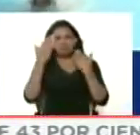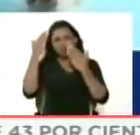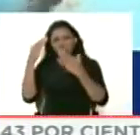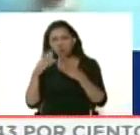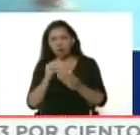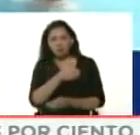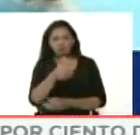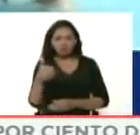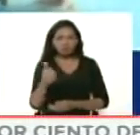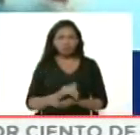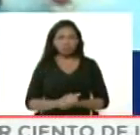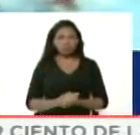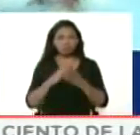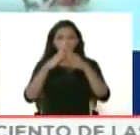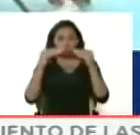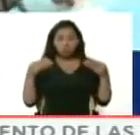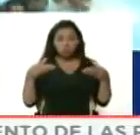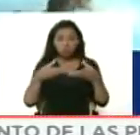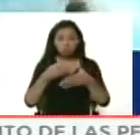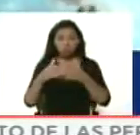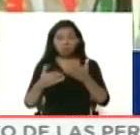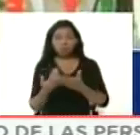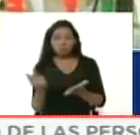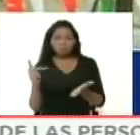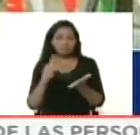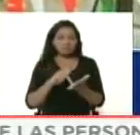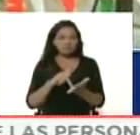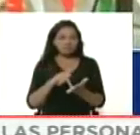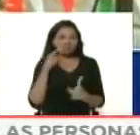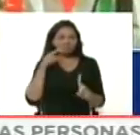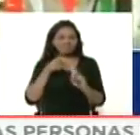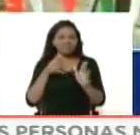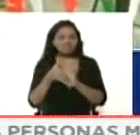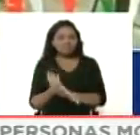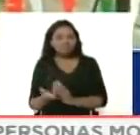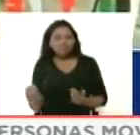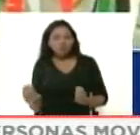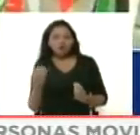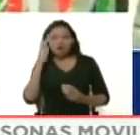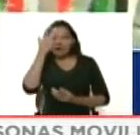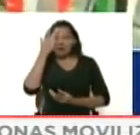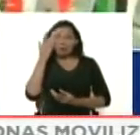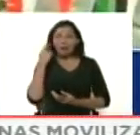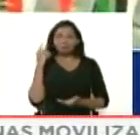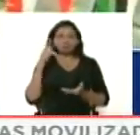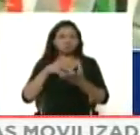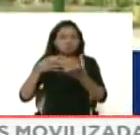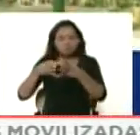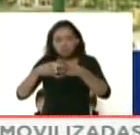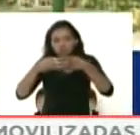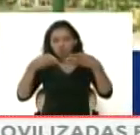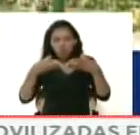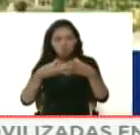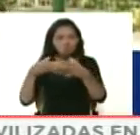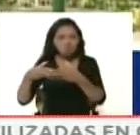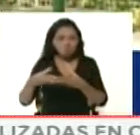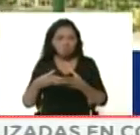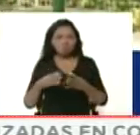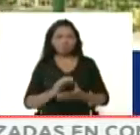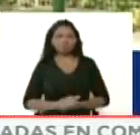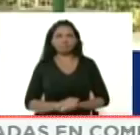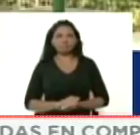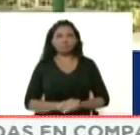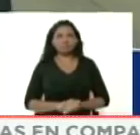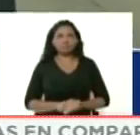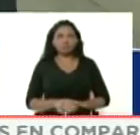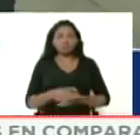los grupos que participan directamente de estos carnavales, a todas las bandas